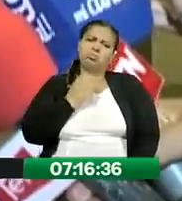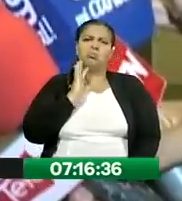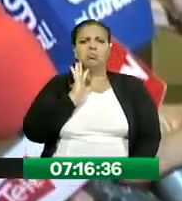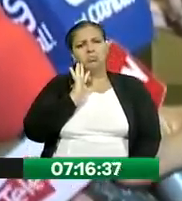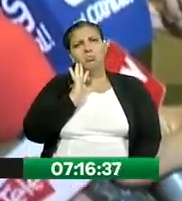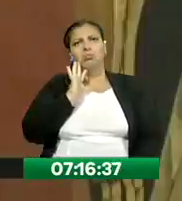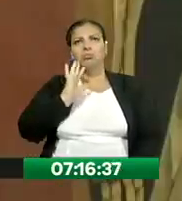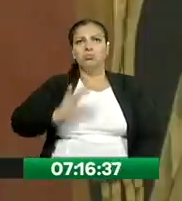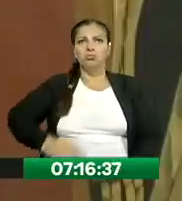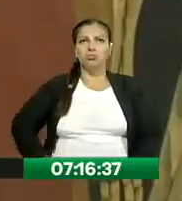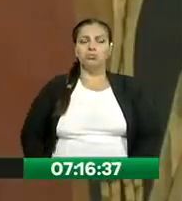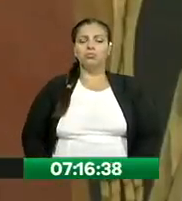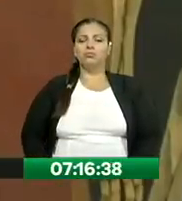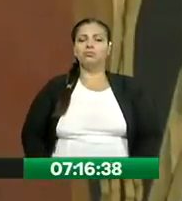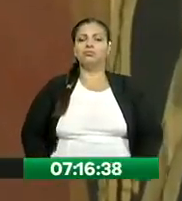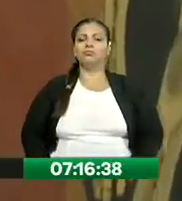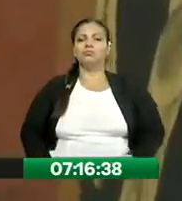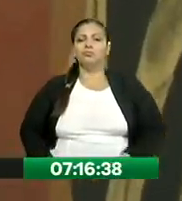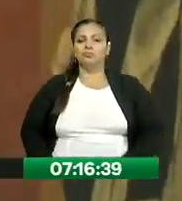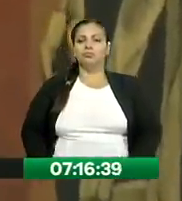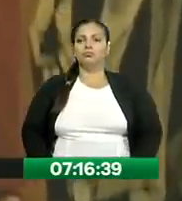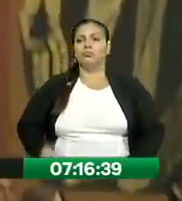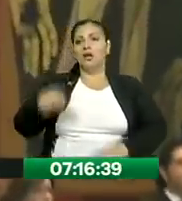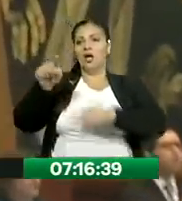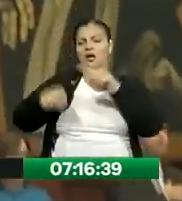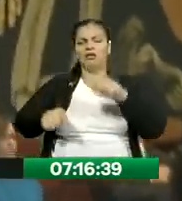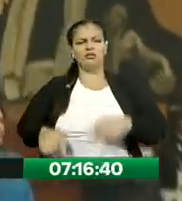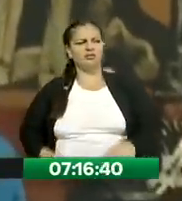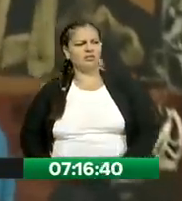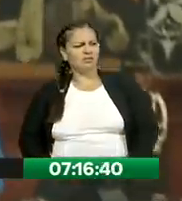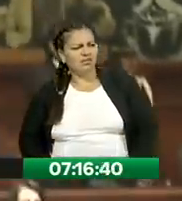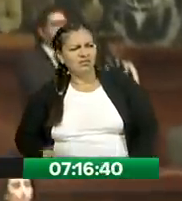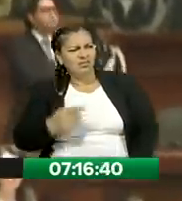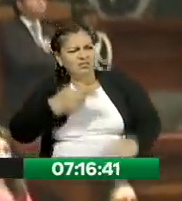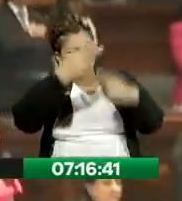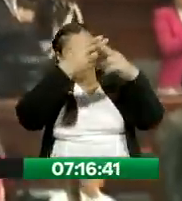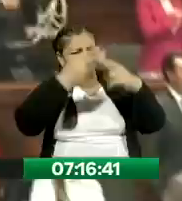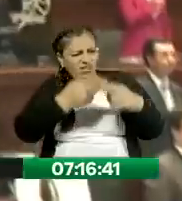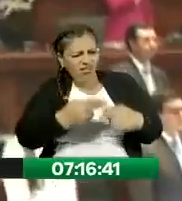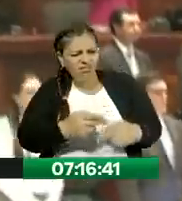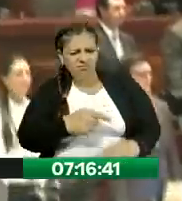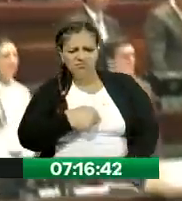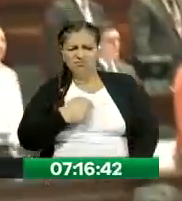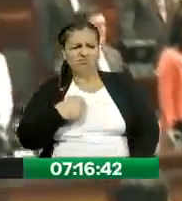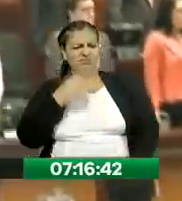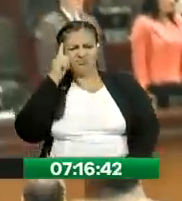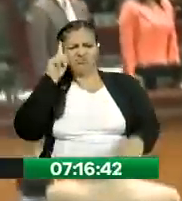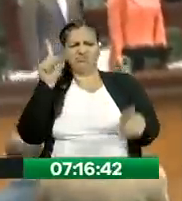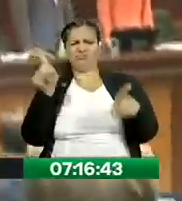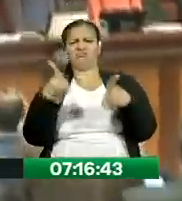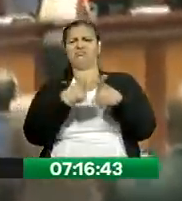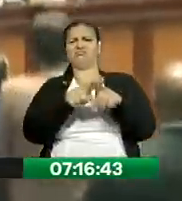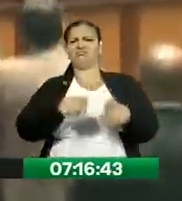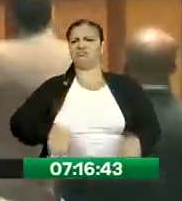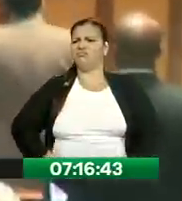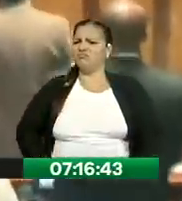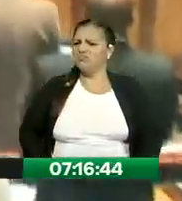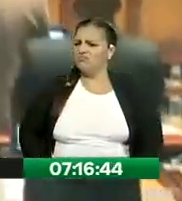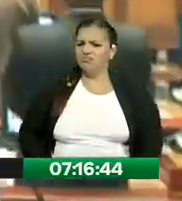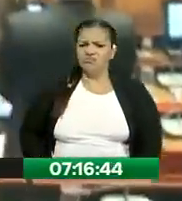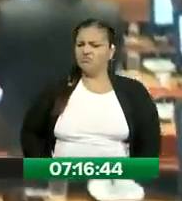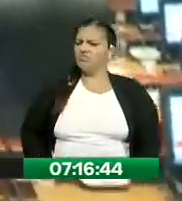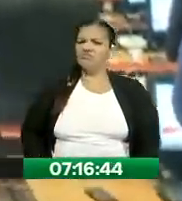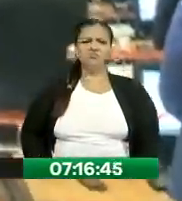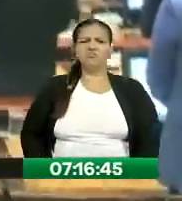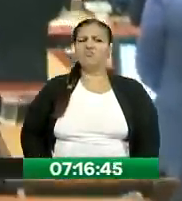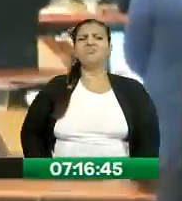decidido respaldar la terna. Aunque no todos están contentos con esos nombres, en el correísmo hay críticas, pues dicen que esa terna es producto de un supuesto acuerdo